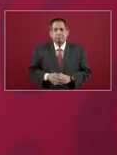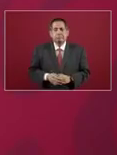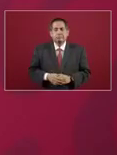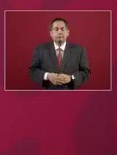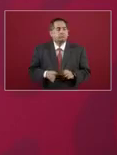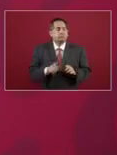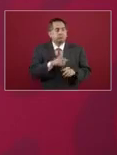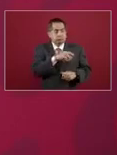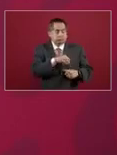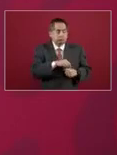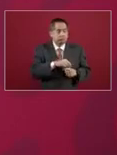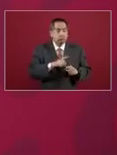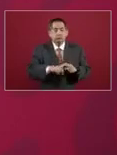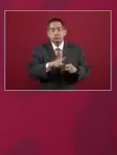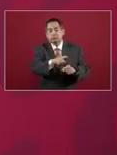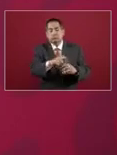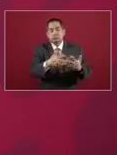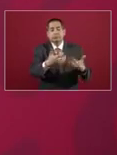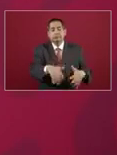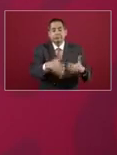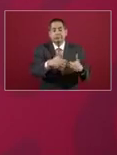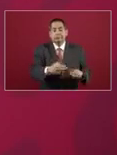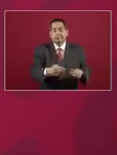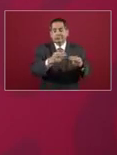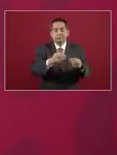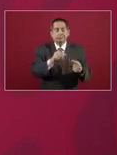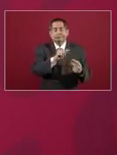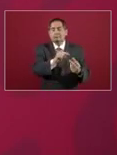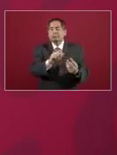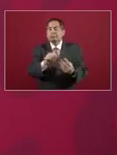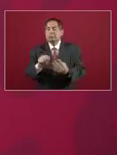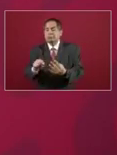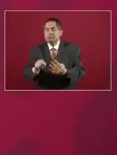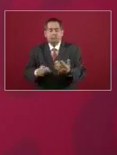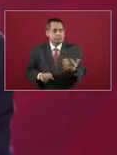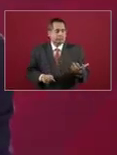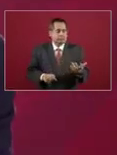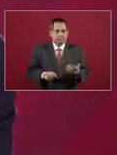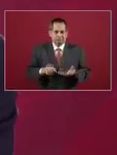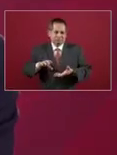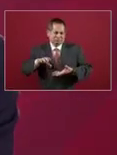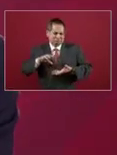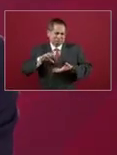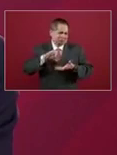los nombres de las empresas que recibieron